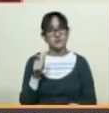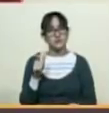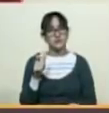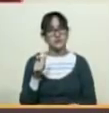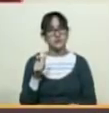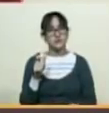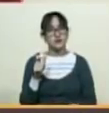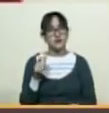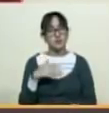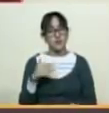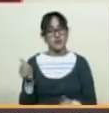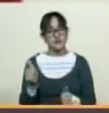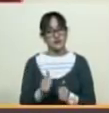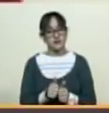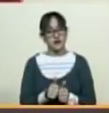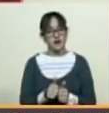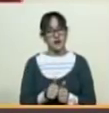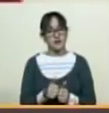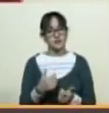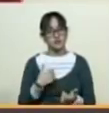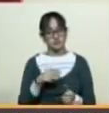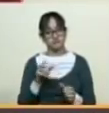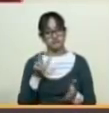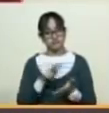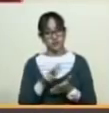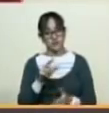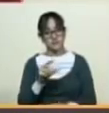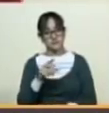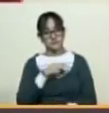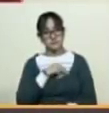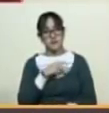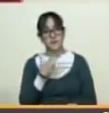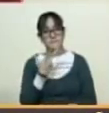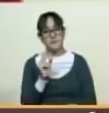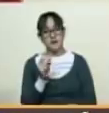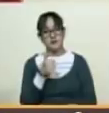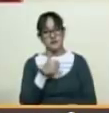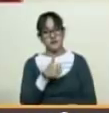pueden traer, que nosotros los vamos a acreditar. 20 por